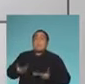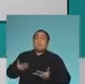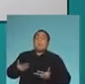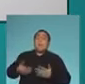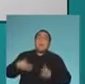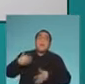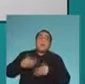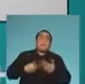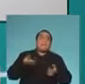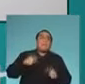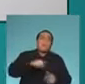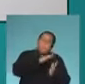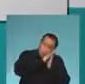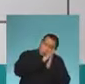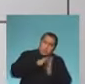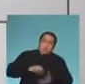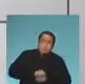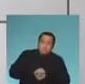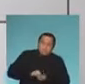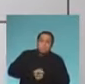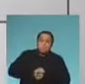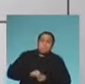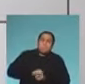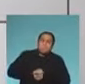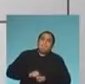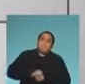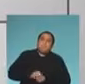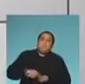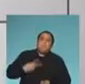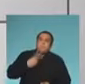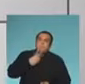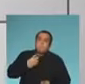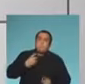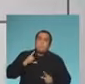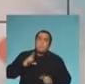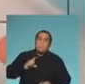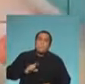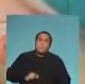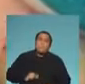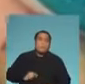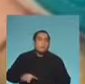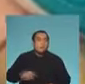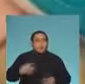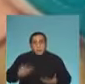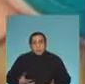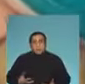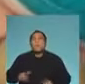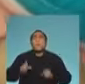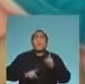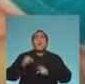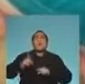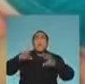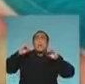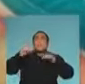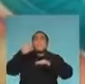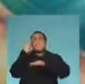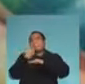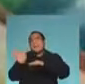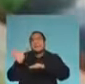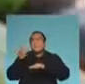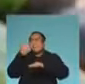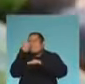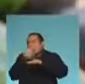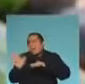acostamos porque estamos haciendo digestión. Inclusive tenemos un error muy grande con respecto a los hábitos, que cenamos muy tarde en la Argentina, nos acostamos